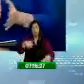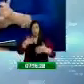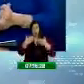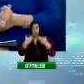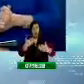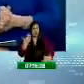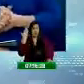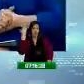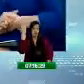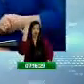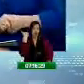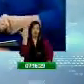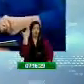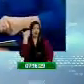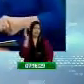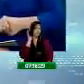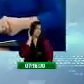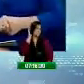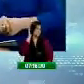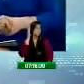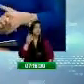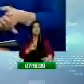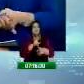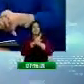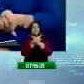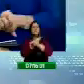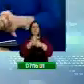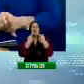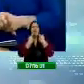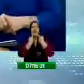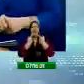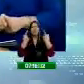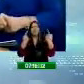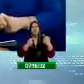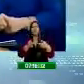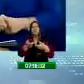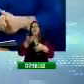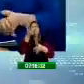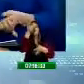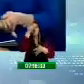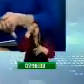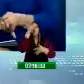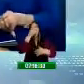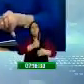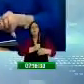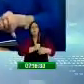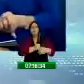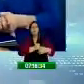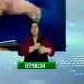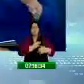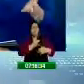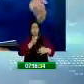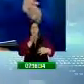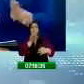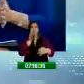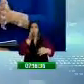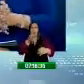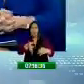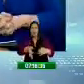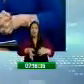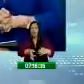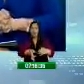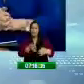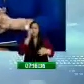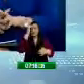la ciudad anunció a través de las redes sociales que ella se había contagiado con el COVID-19, información que ha